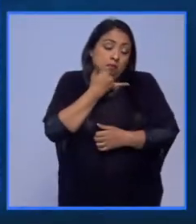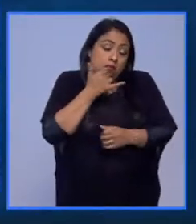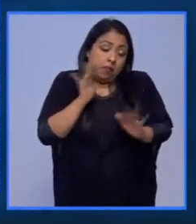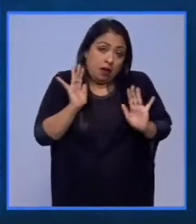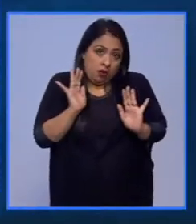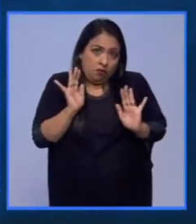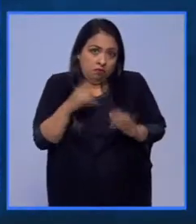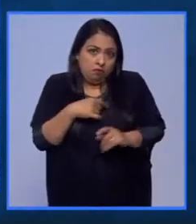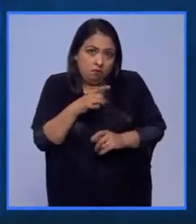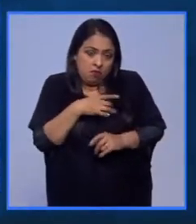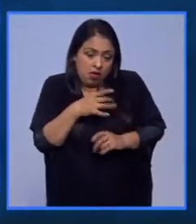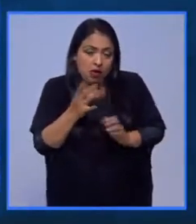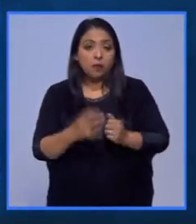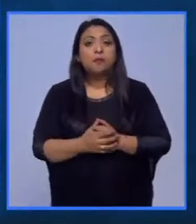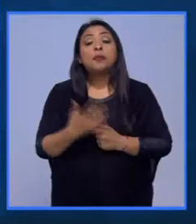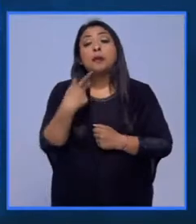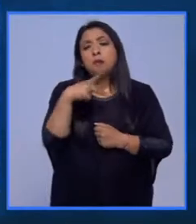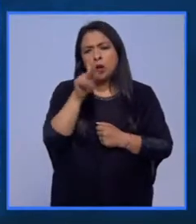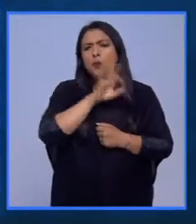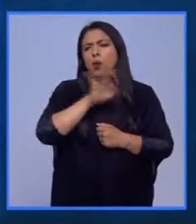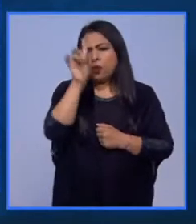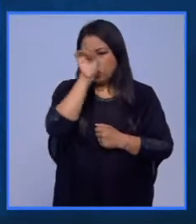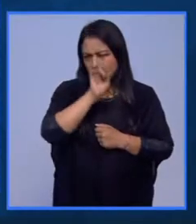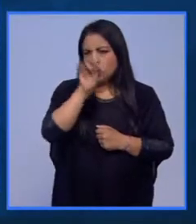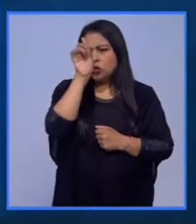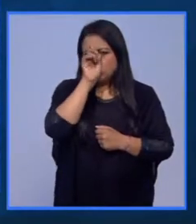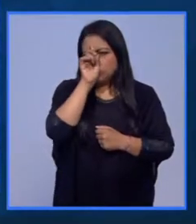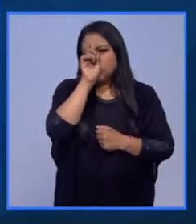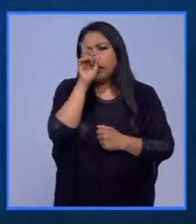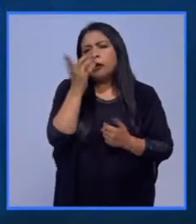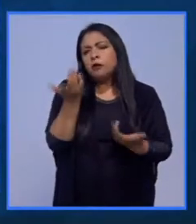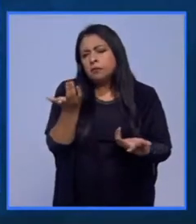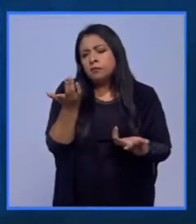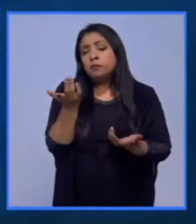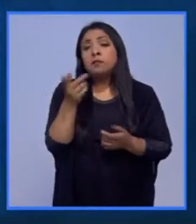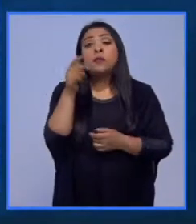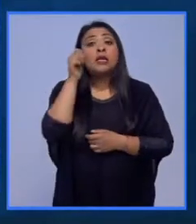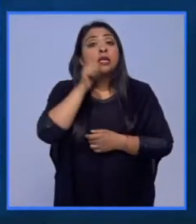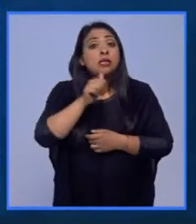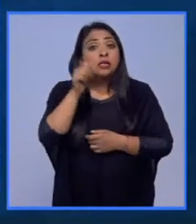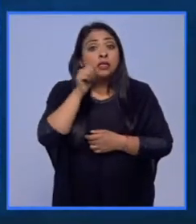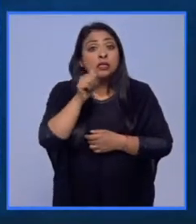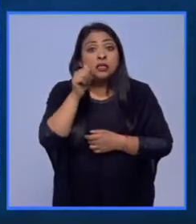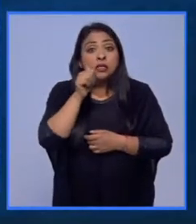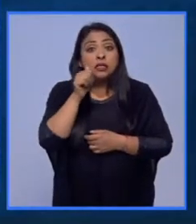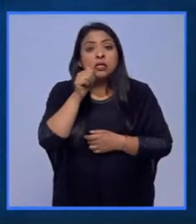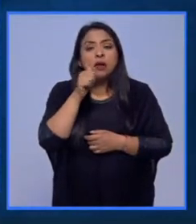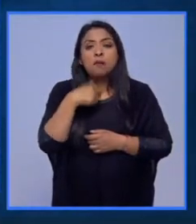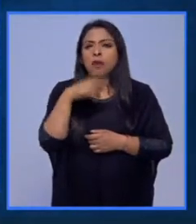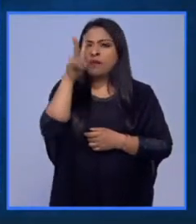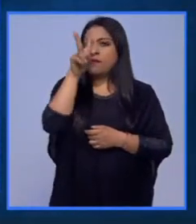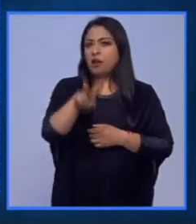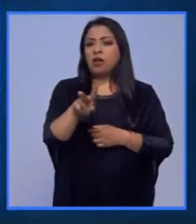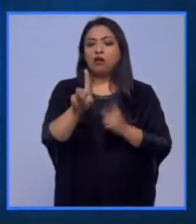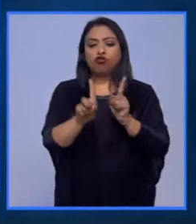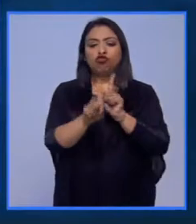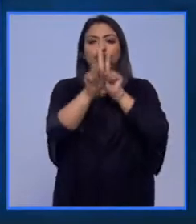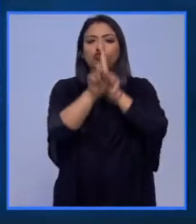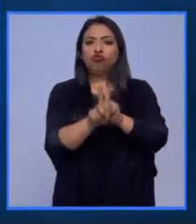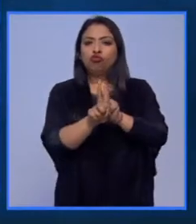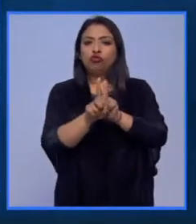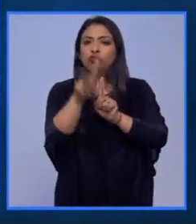Pero si puedo darles un consejo, es que siempre vayan con la verdad por delante.